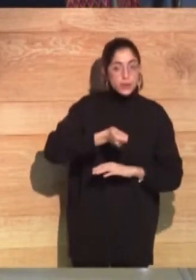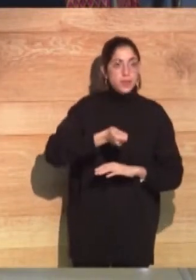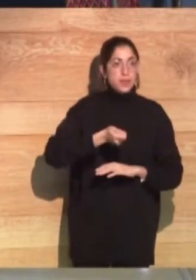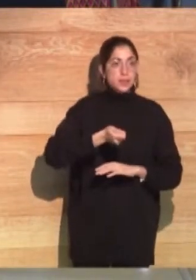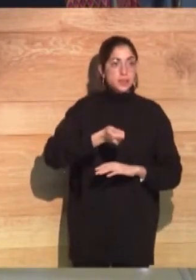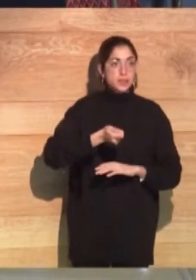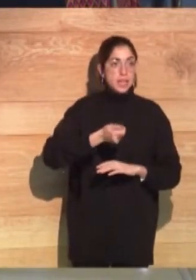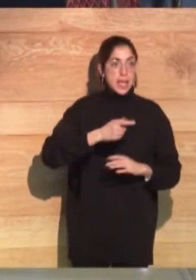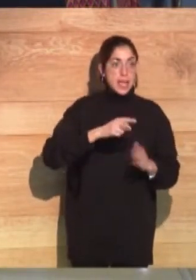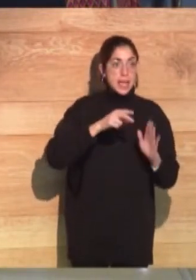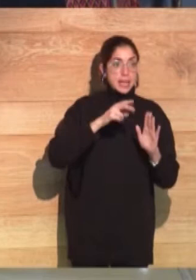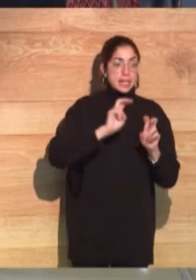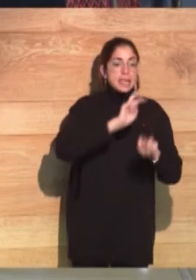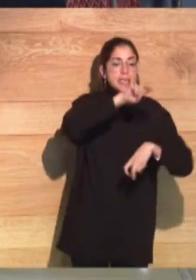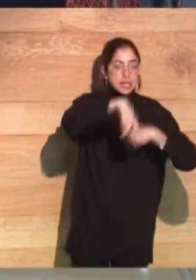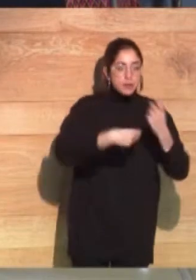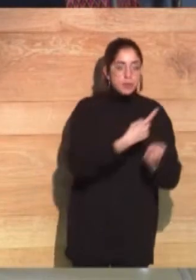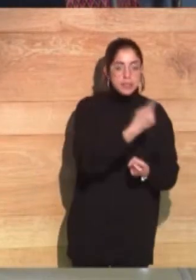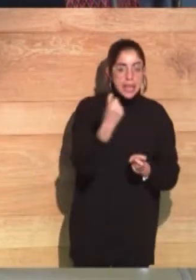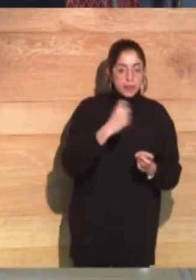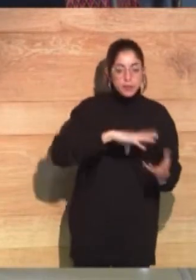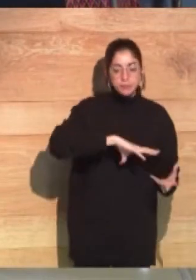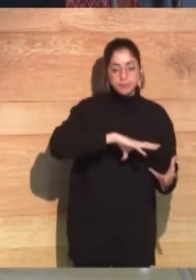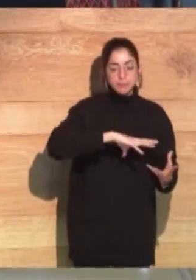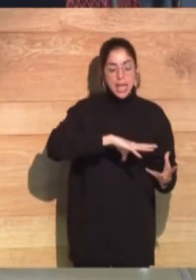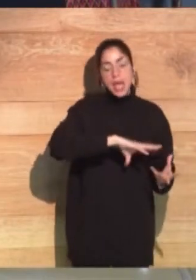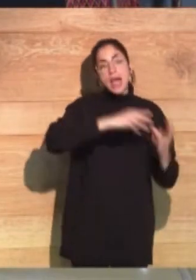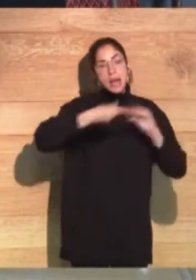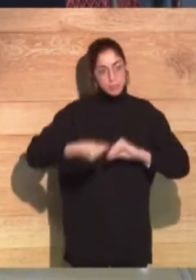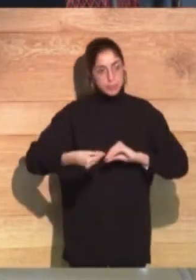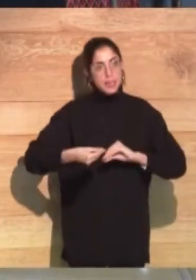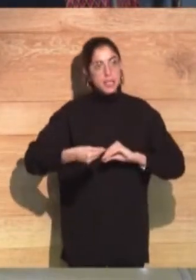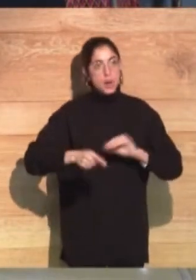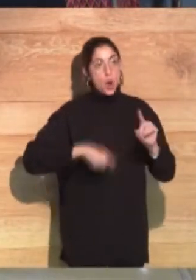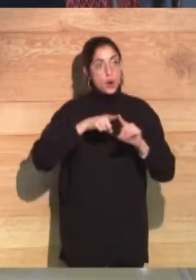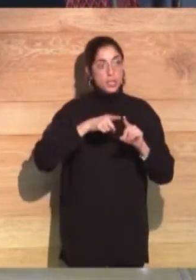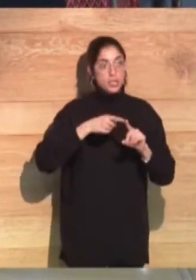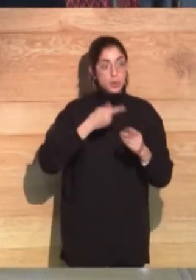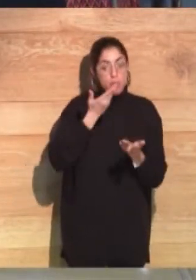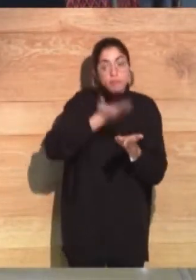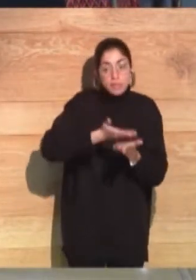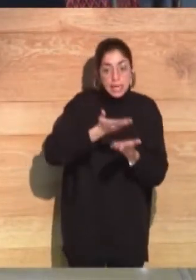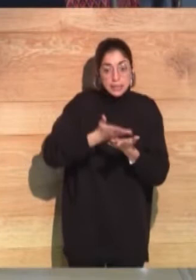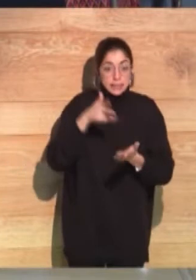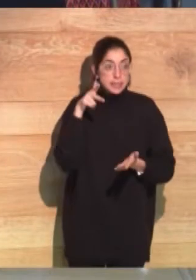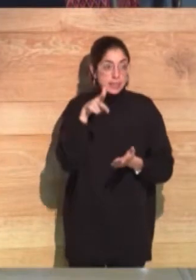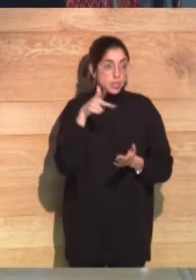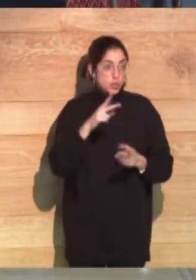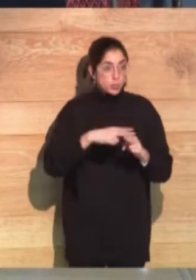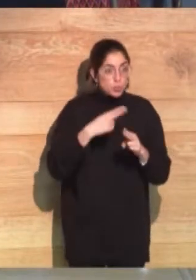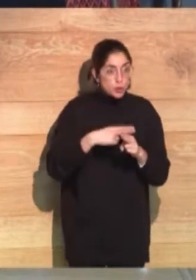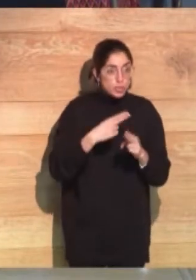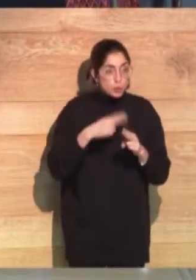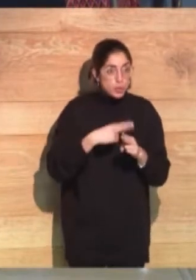las reformas necesarias para poder garantizar los derechos políticos.